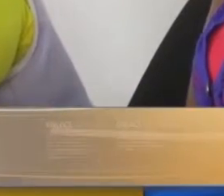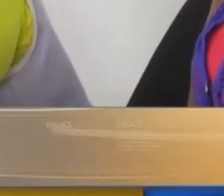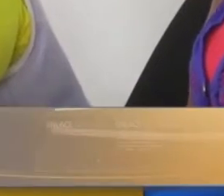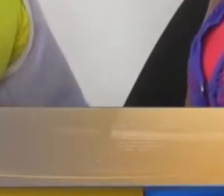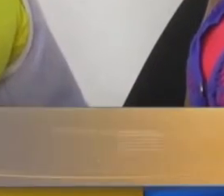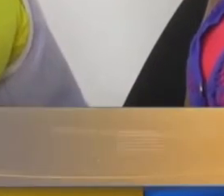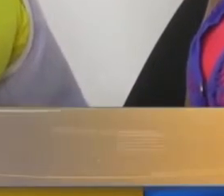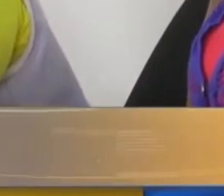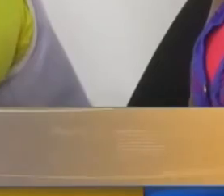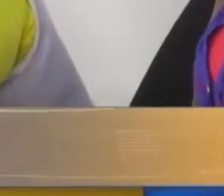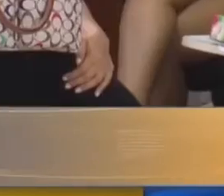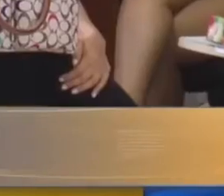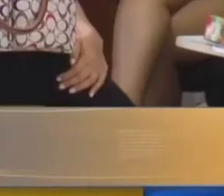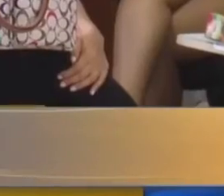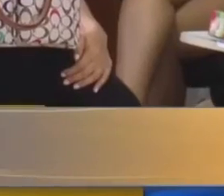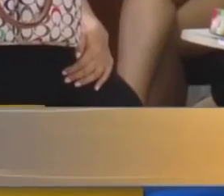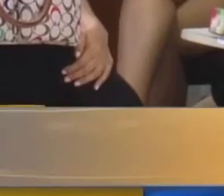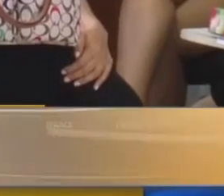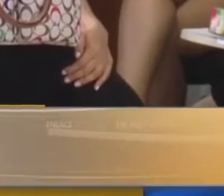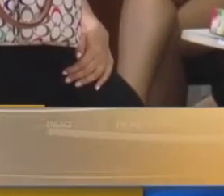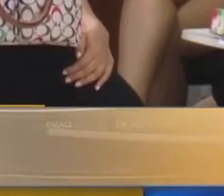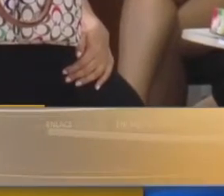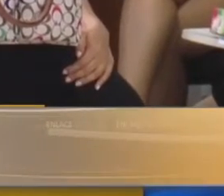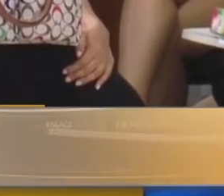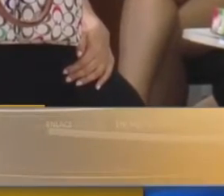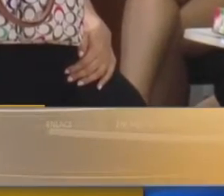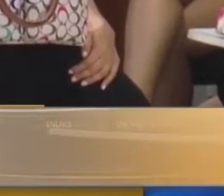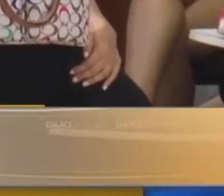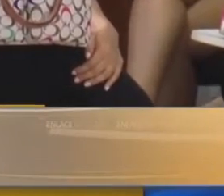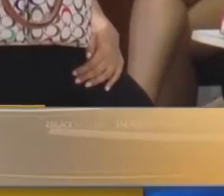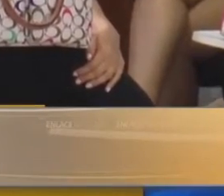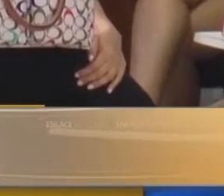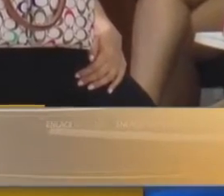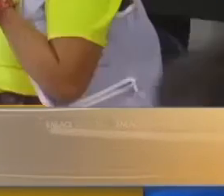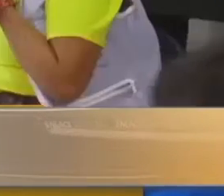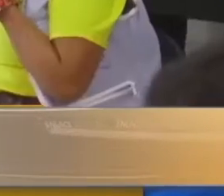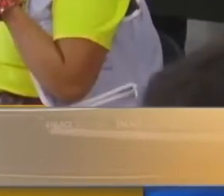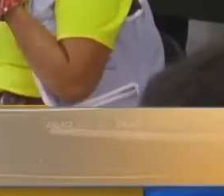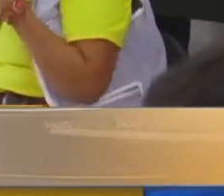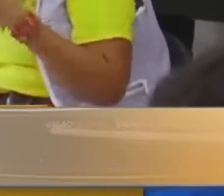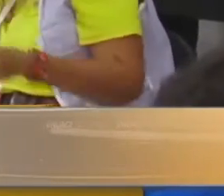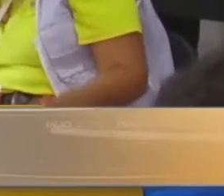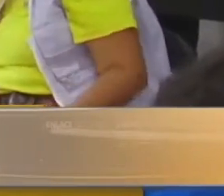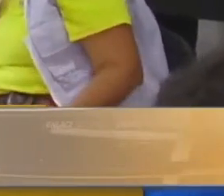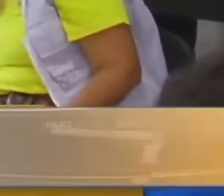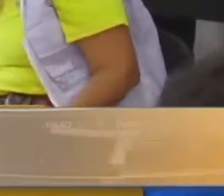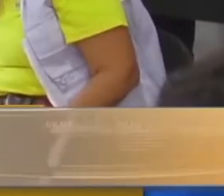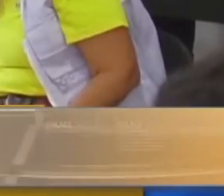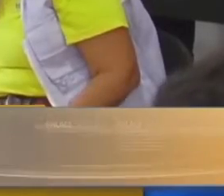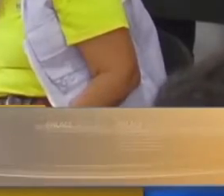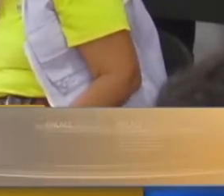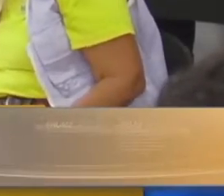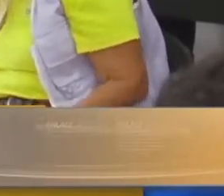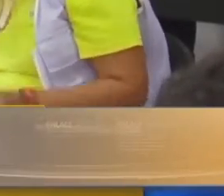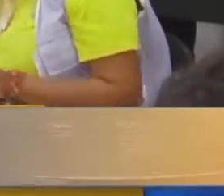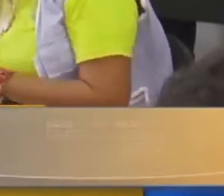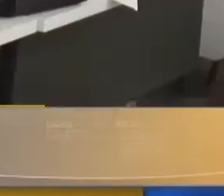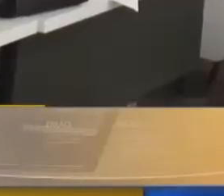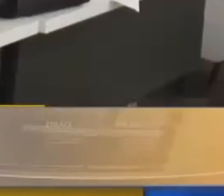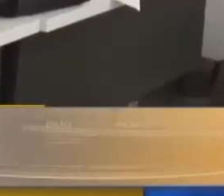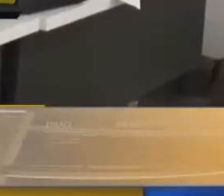locales, departamentales y nacionales reactivaron en Barranca Bermeja la Mesa Intersectorial por la Vida y la Paz. Paula Gaviria, consejera presidencial para los derechos